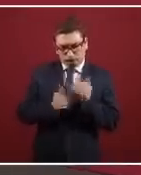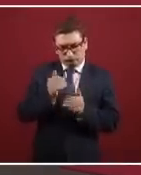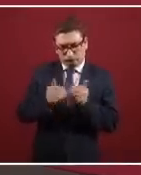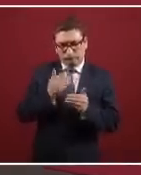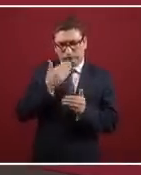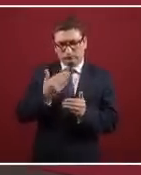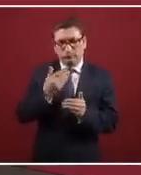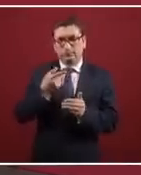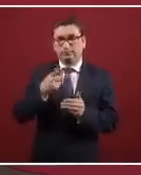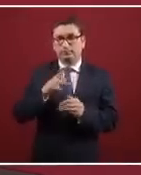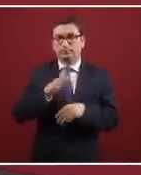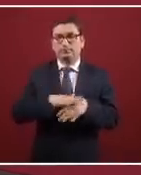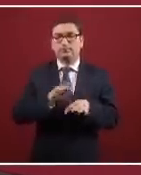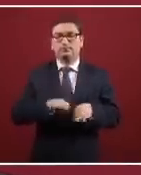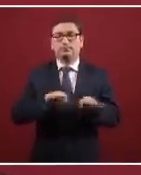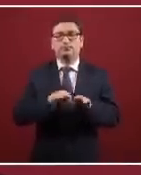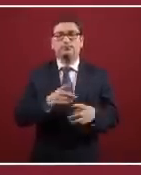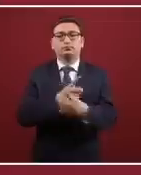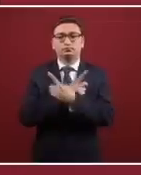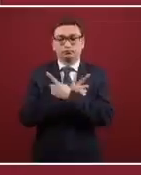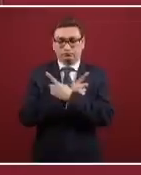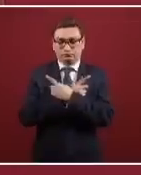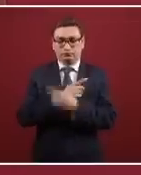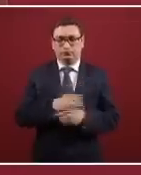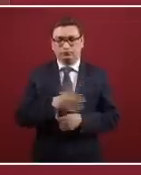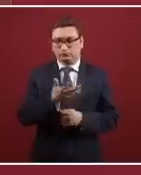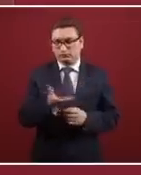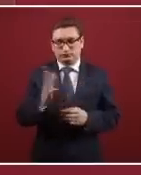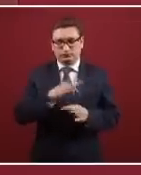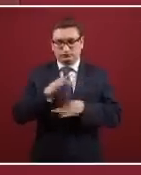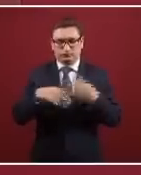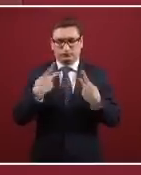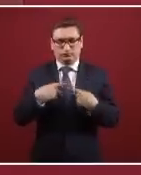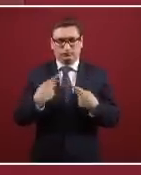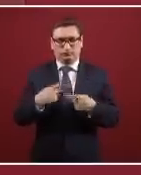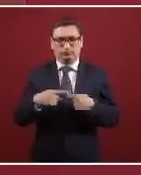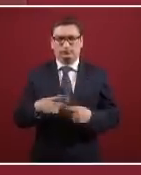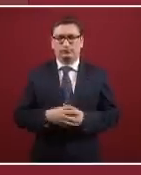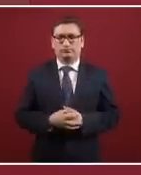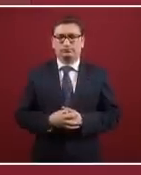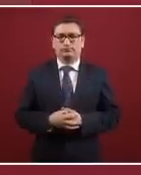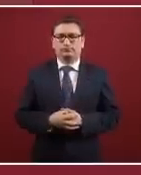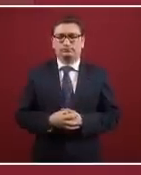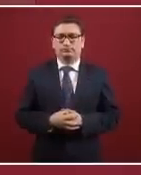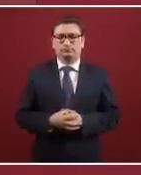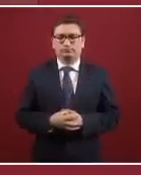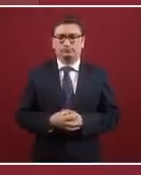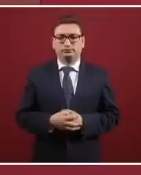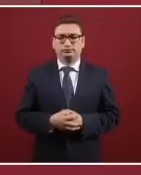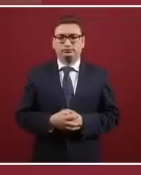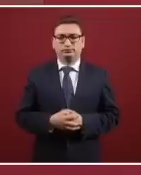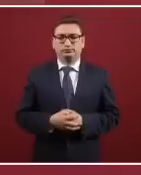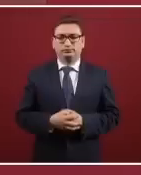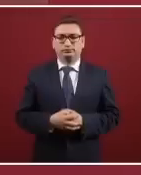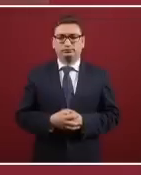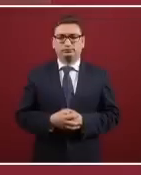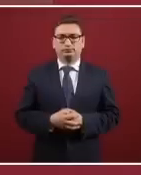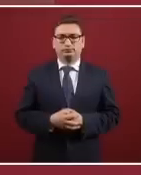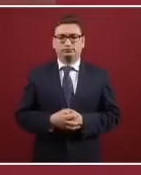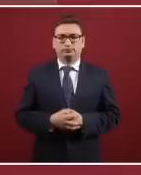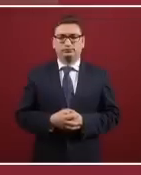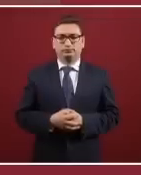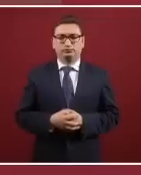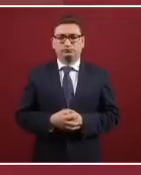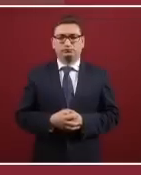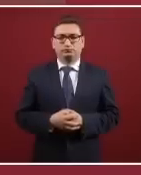sino sobre todo la dignidad de las personas. No es justo